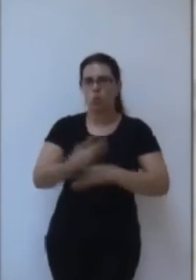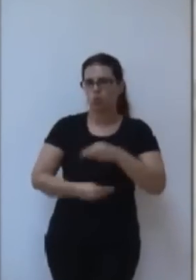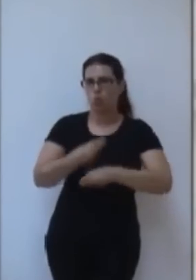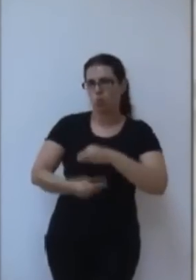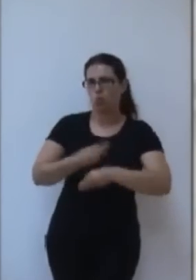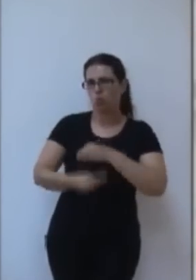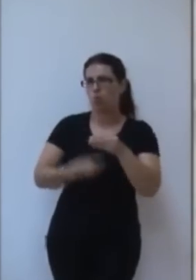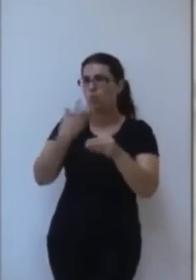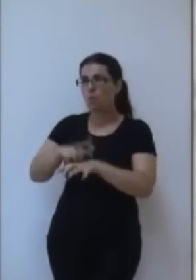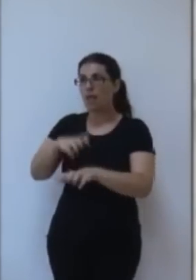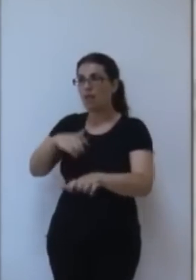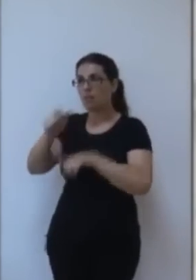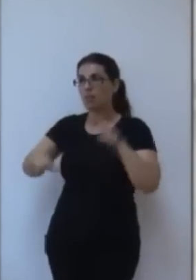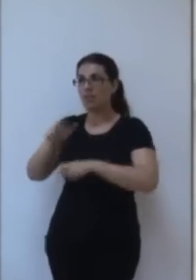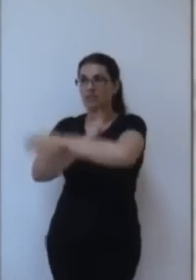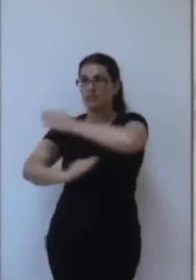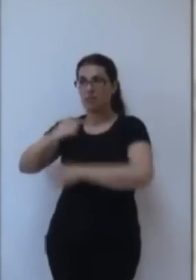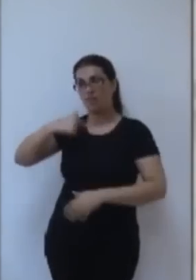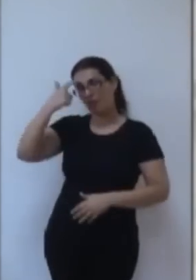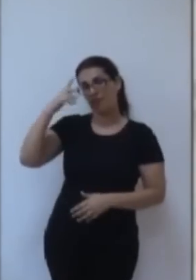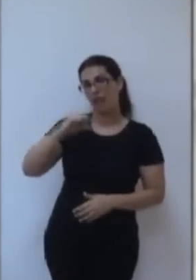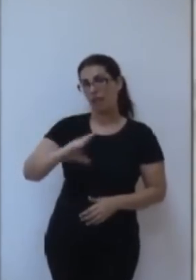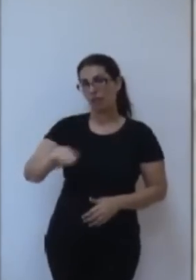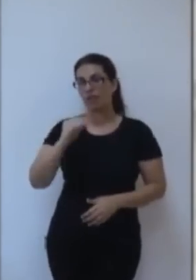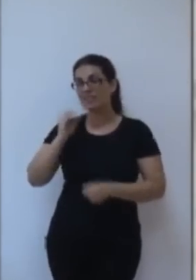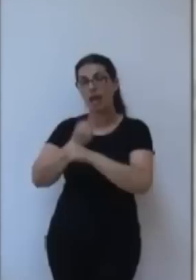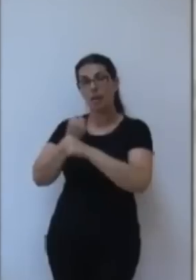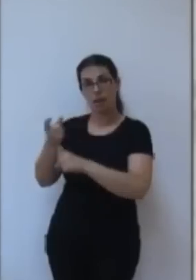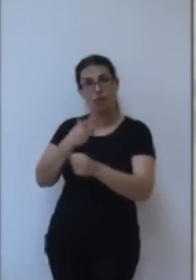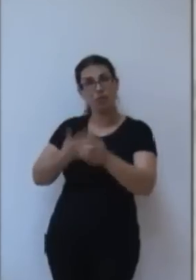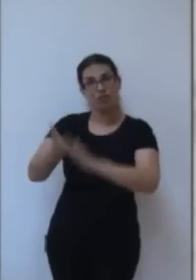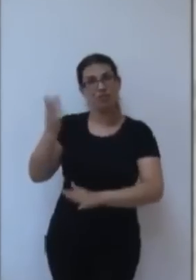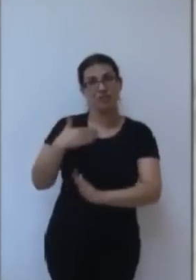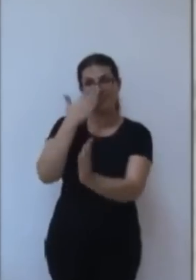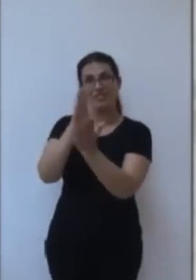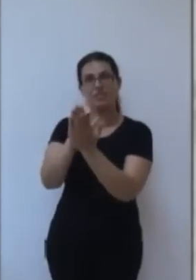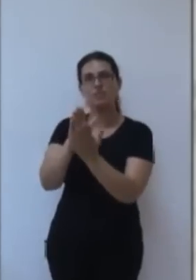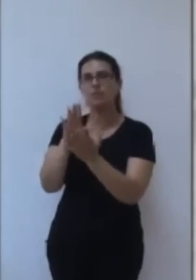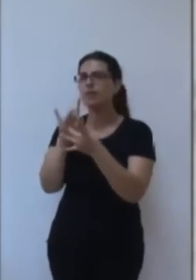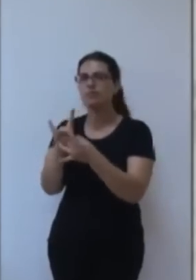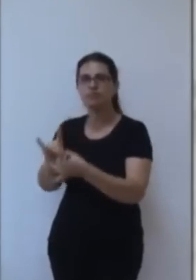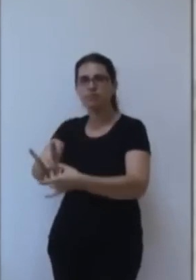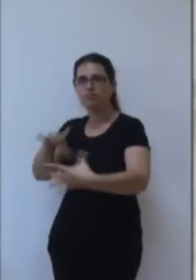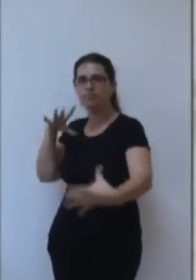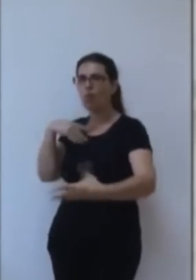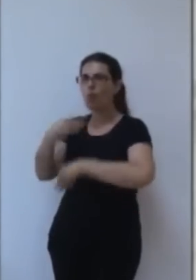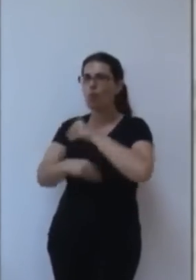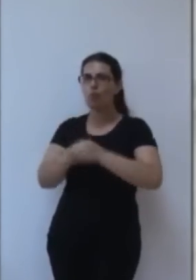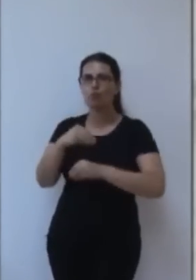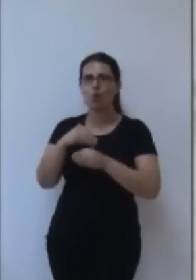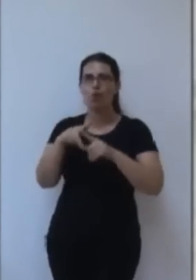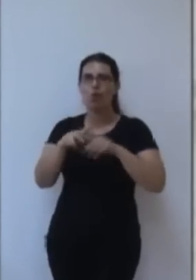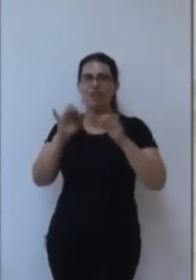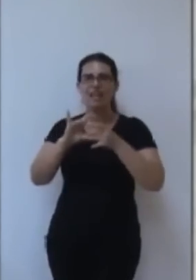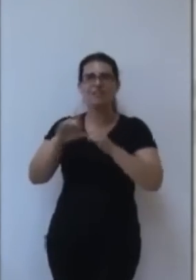mayoría de las personas con discapacidad intelectual, los trabajos a los que optan no suelen estar relacionados con la utilización de